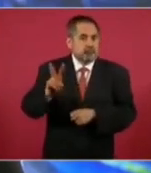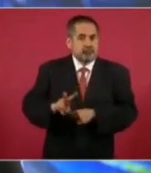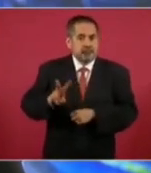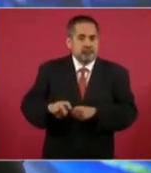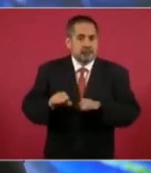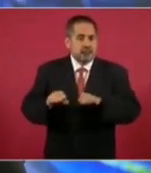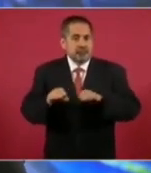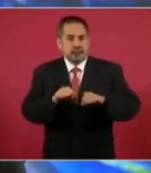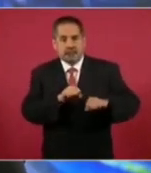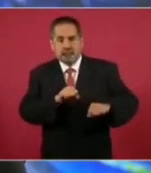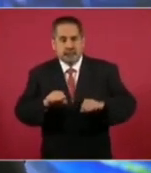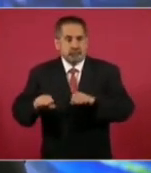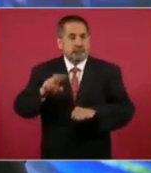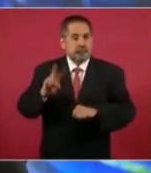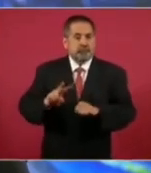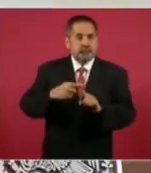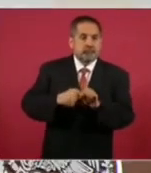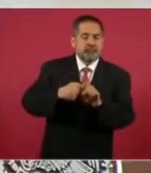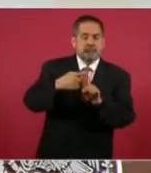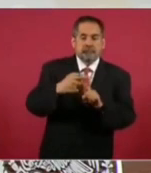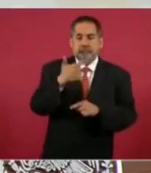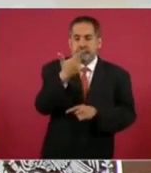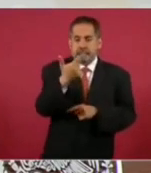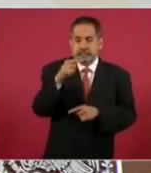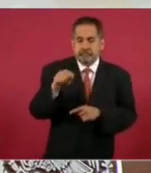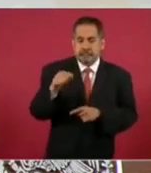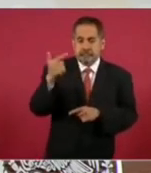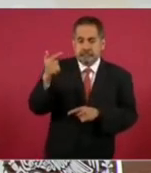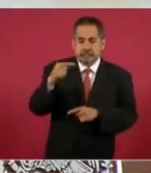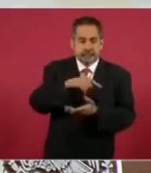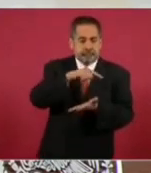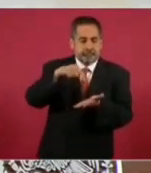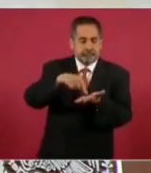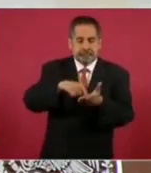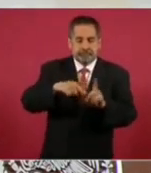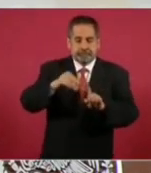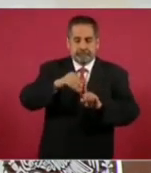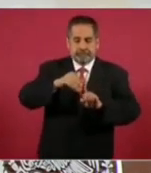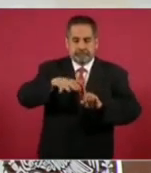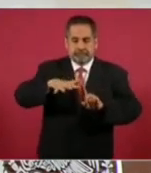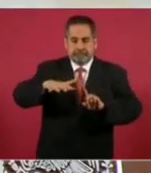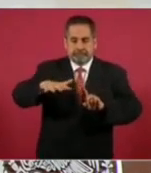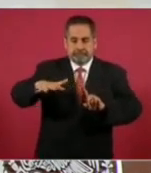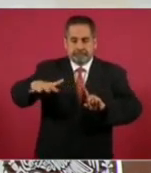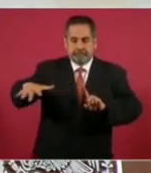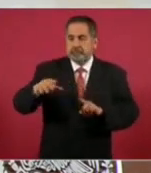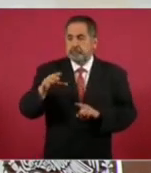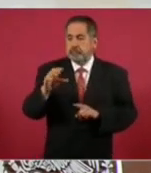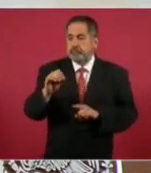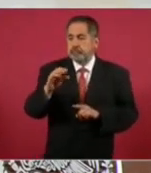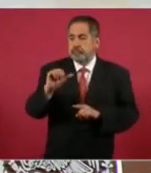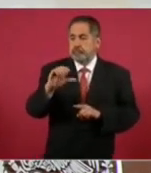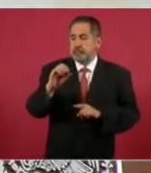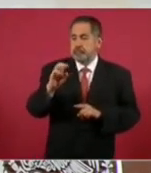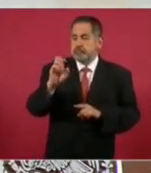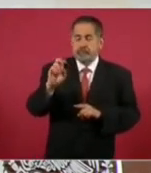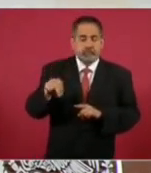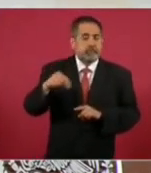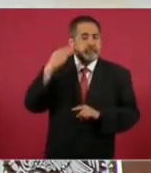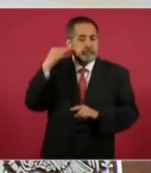magnitud 7.7 con epicentro en Cualcomán, Michoacán, a